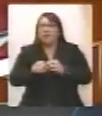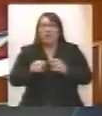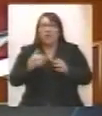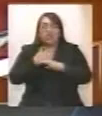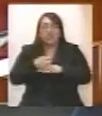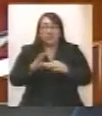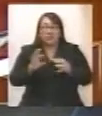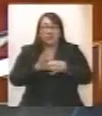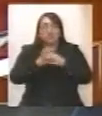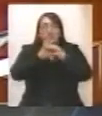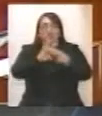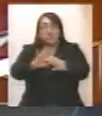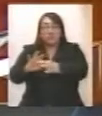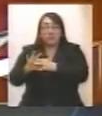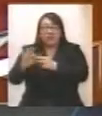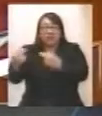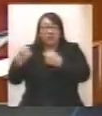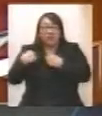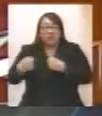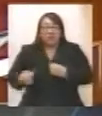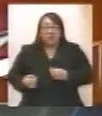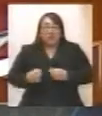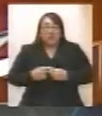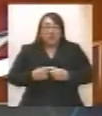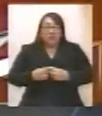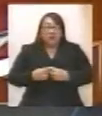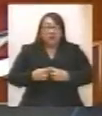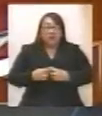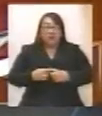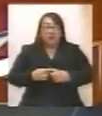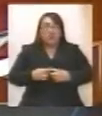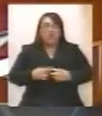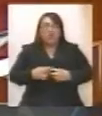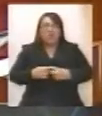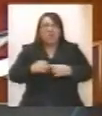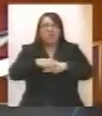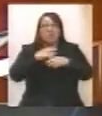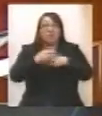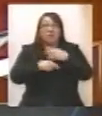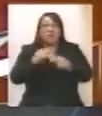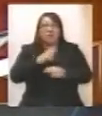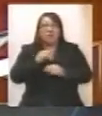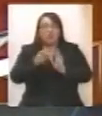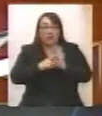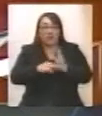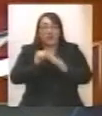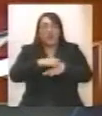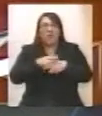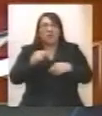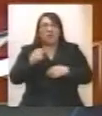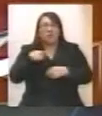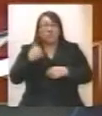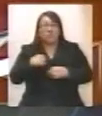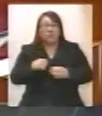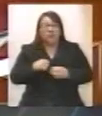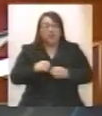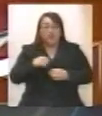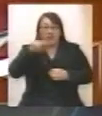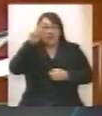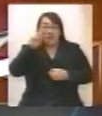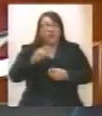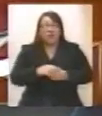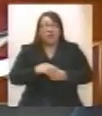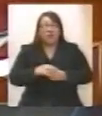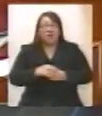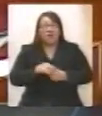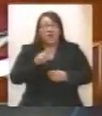de sus asociaciones representativas, la Asamblea Nacional de Gobiernos Regionales, la Asamblea de Municipalidades del Perú,